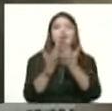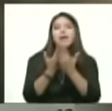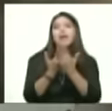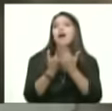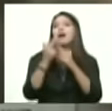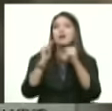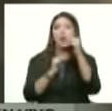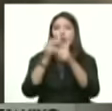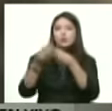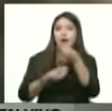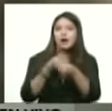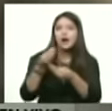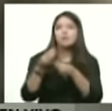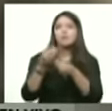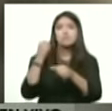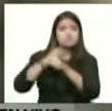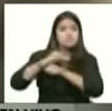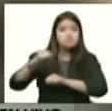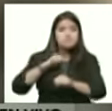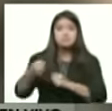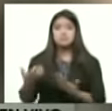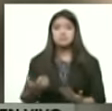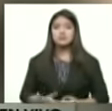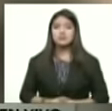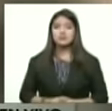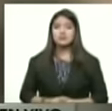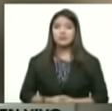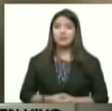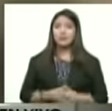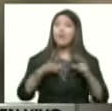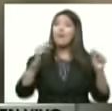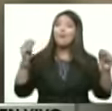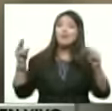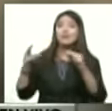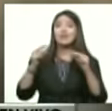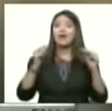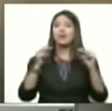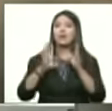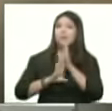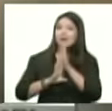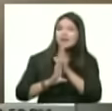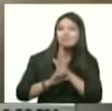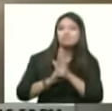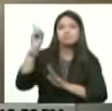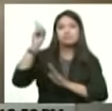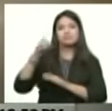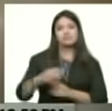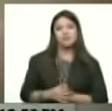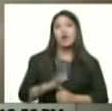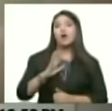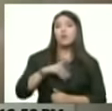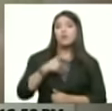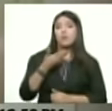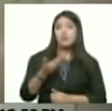constructivo y productivo, un diálogo hacia adelante, donde podamos